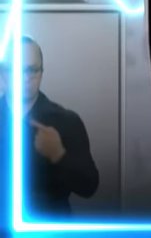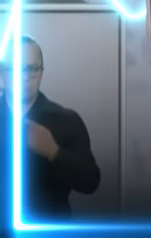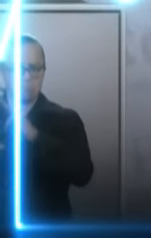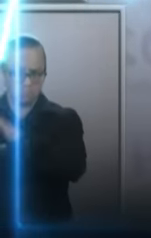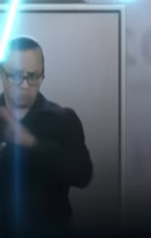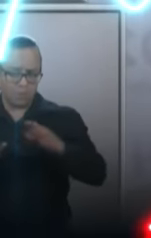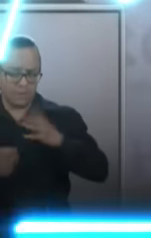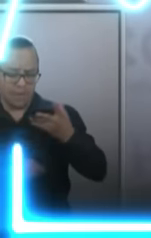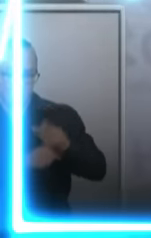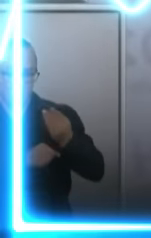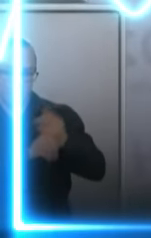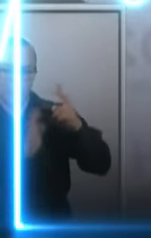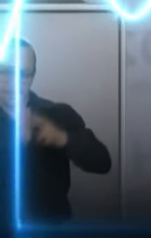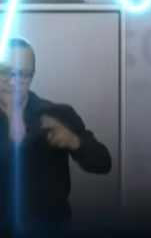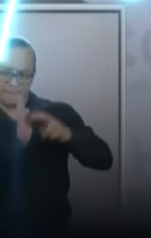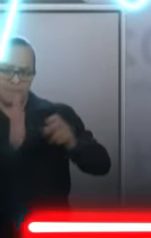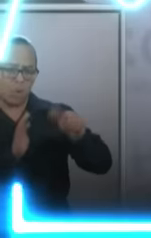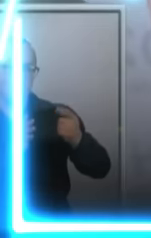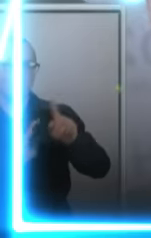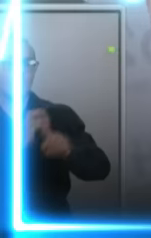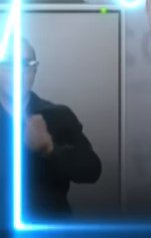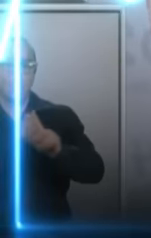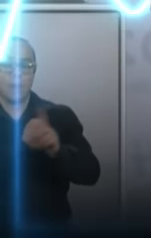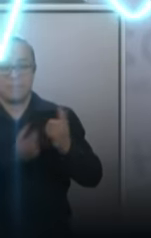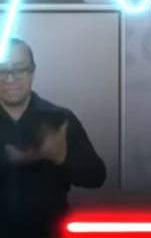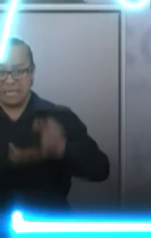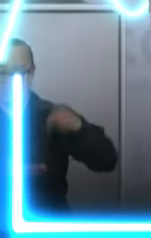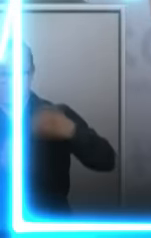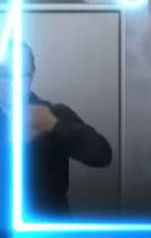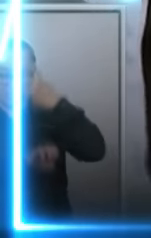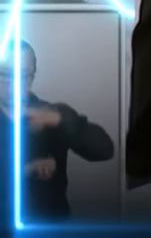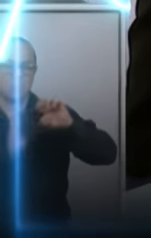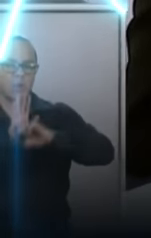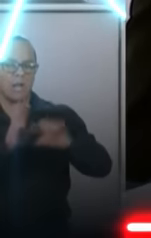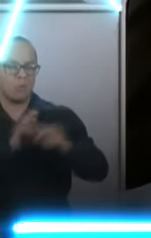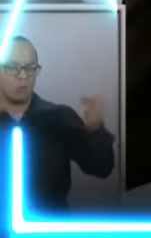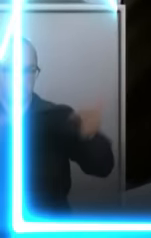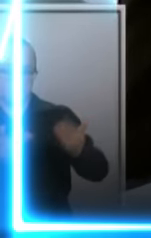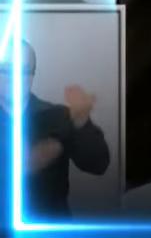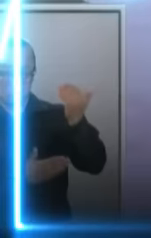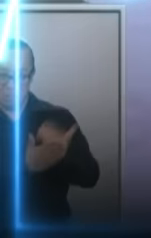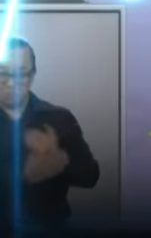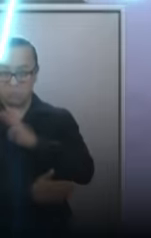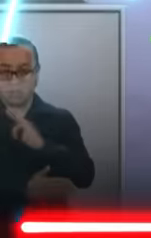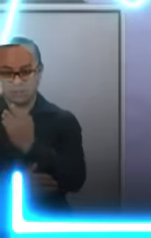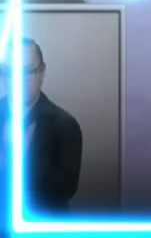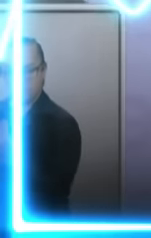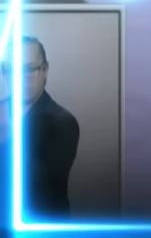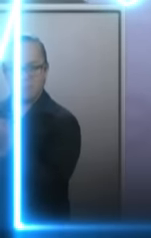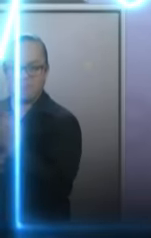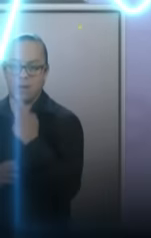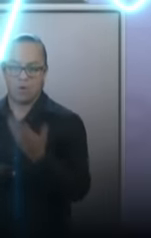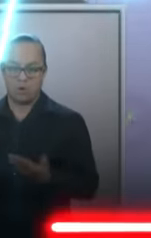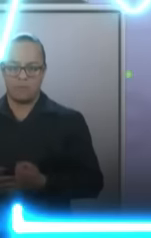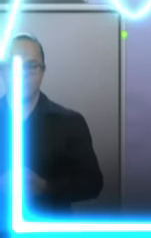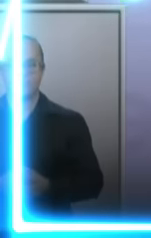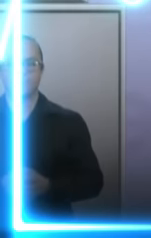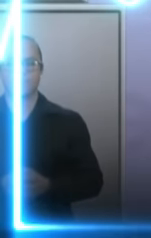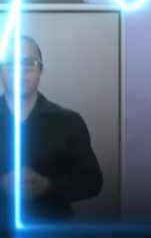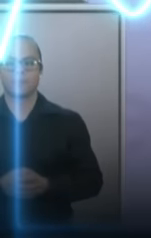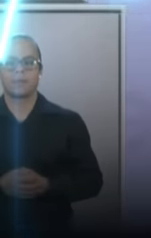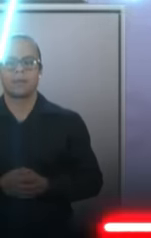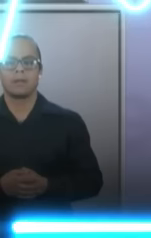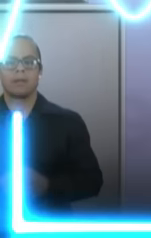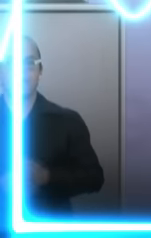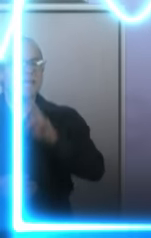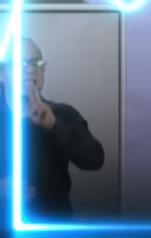solucionar o buscar solucionar otros problemas graves del Estado como la violencia. Bien, gracias. Mira, antes de contestar a tu